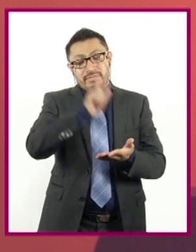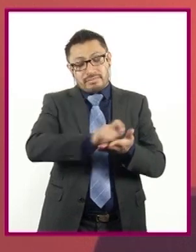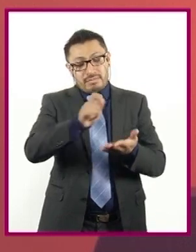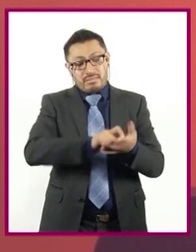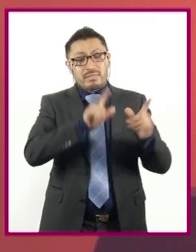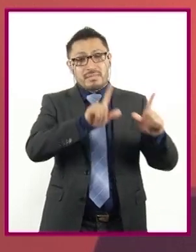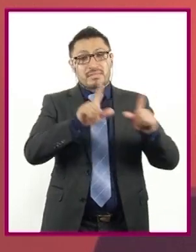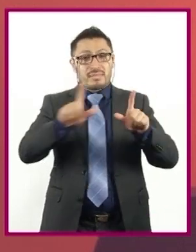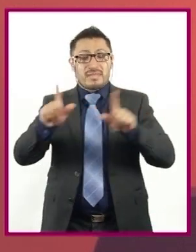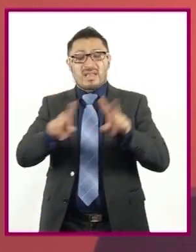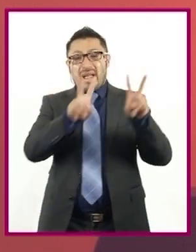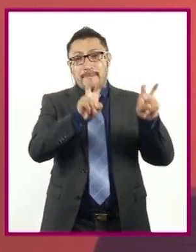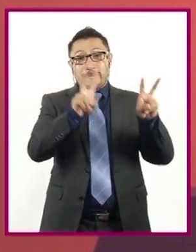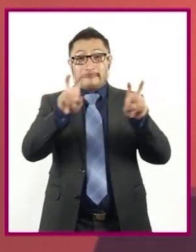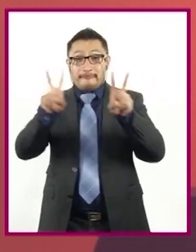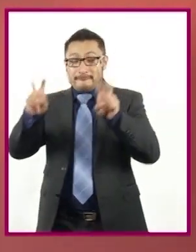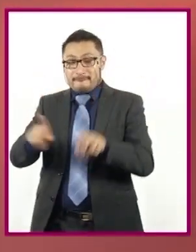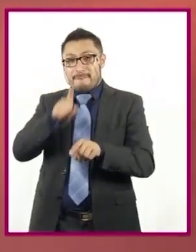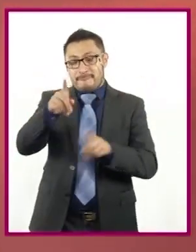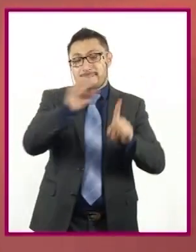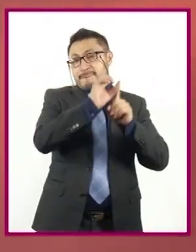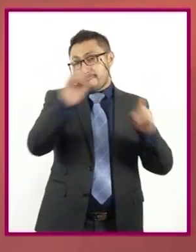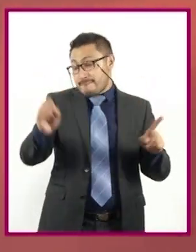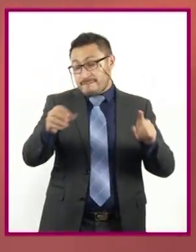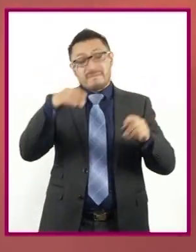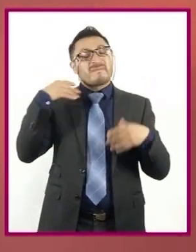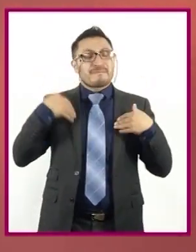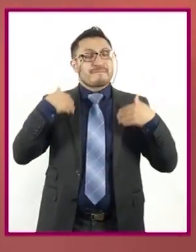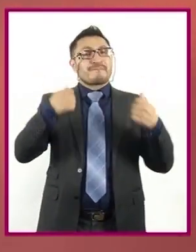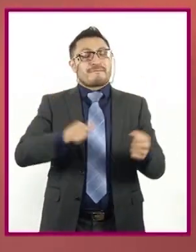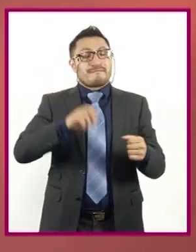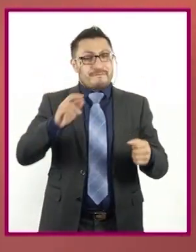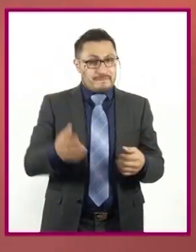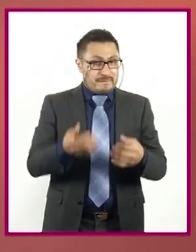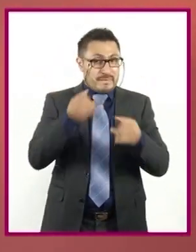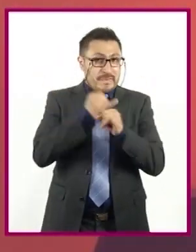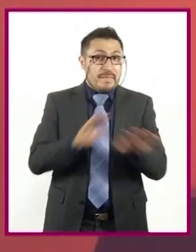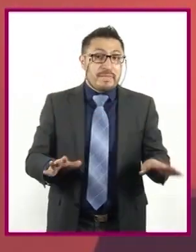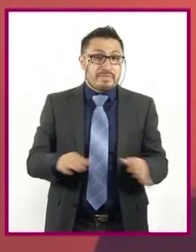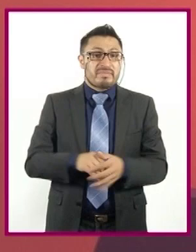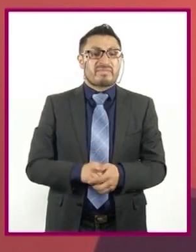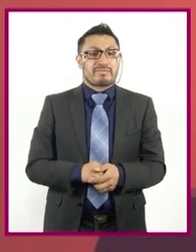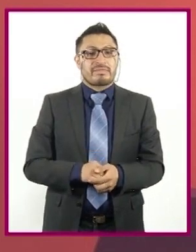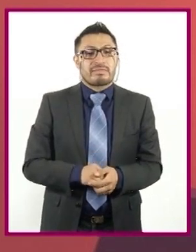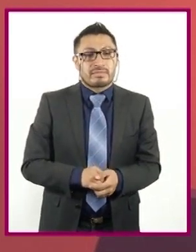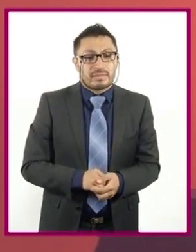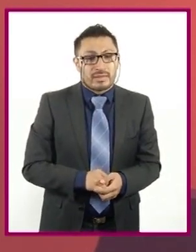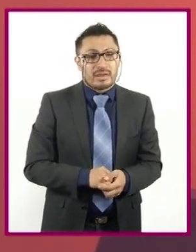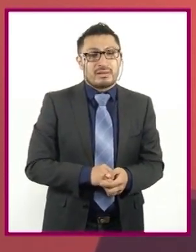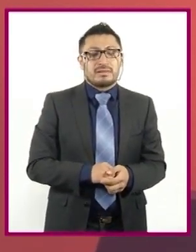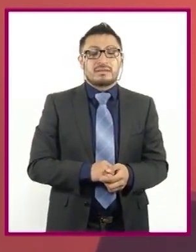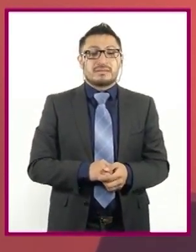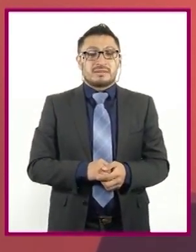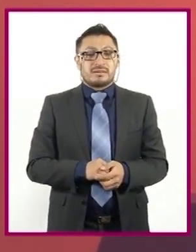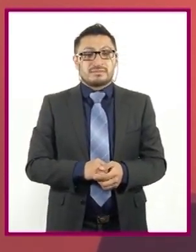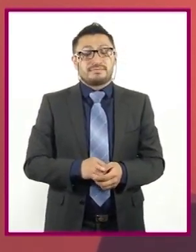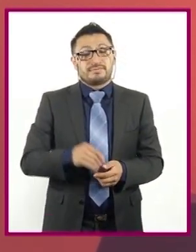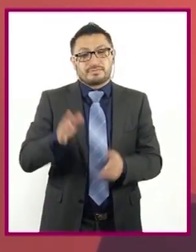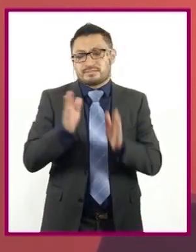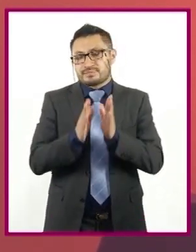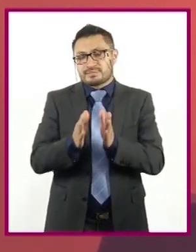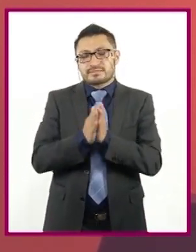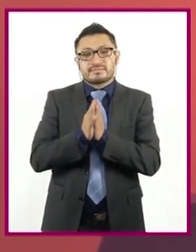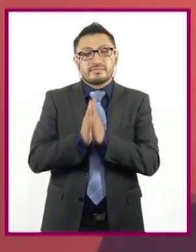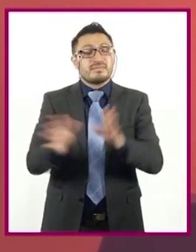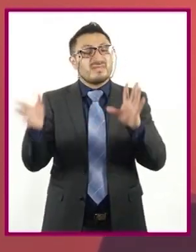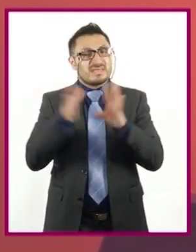fichas temáticas que te ayudaran a organizar y asimilar la información. ¿Puede explicarnos a mí y a todos los alumnas